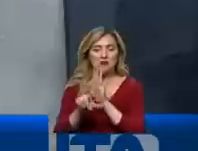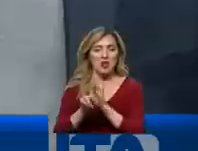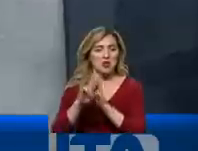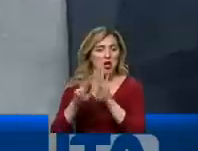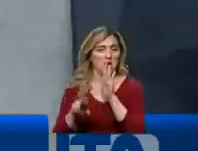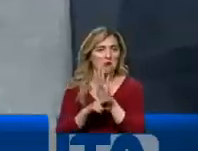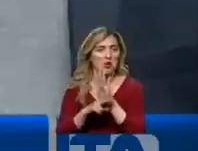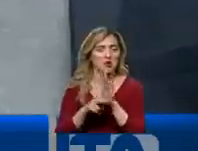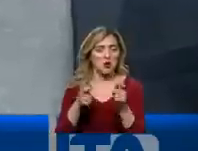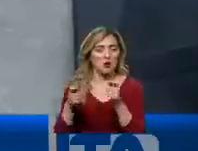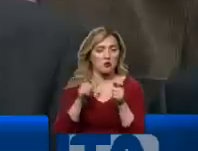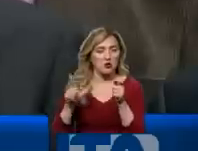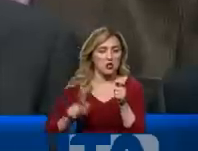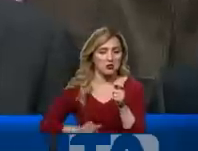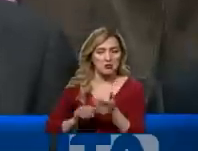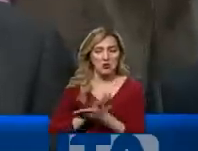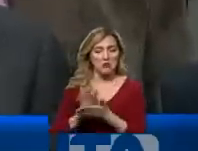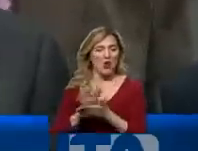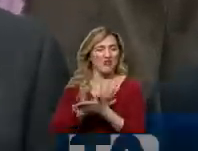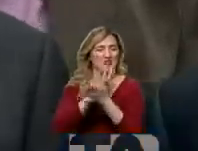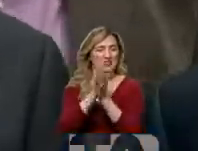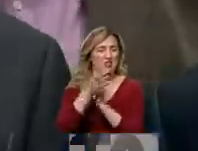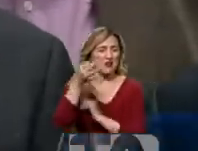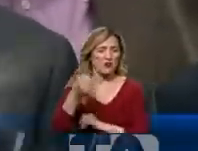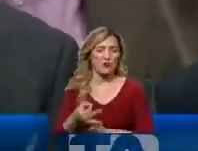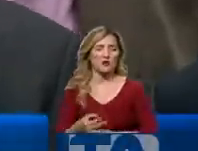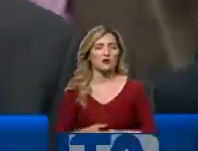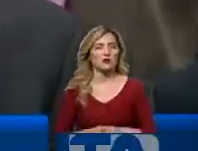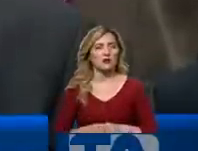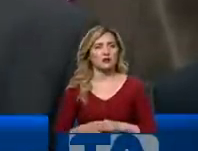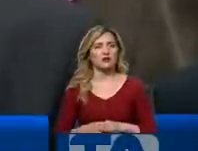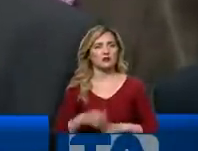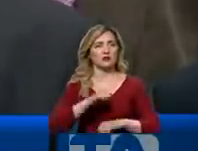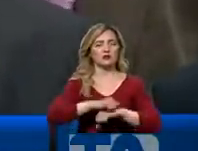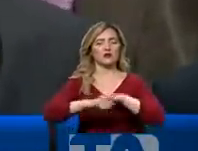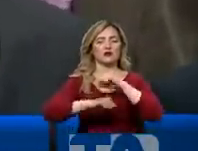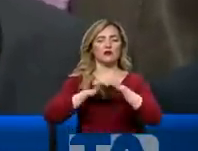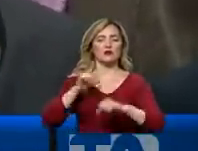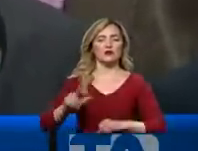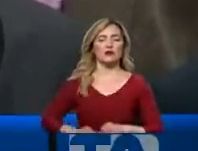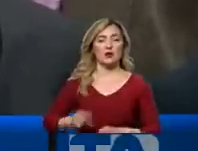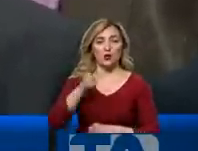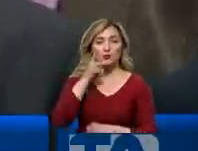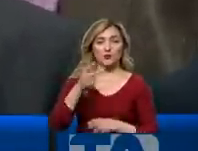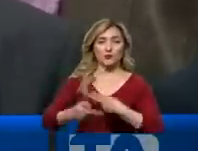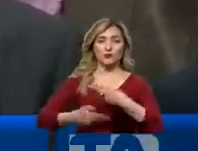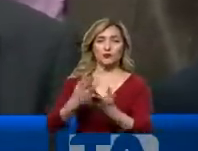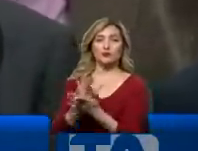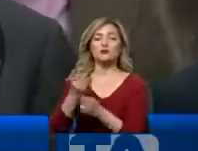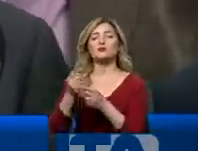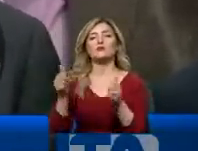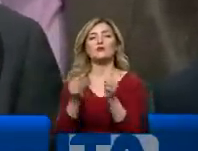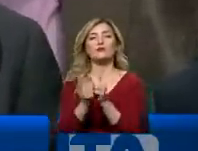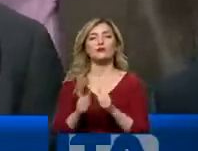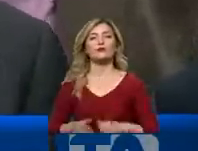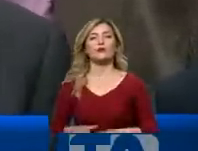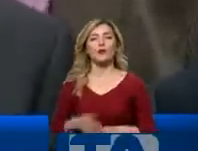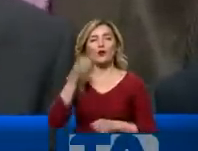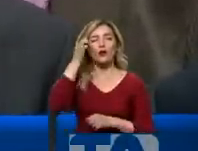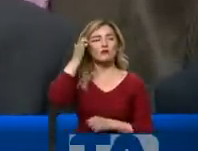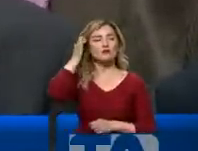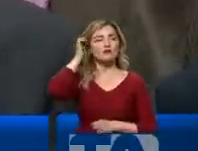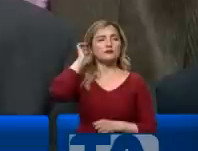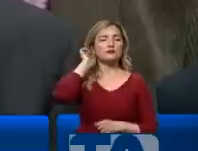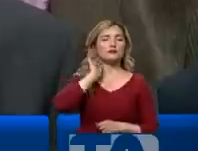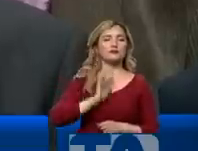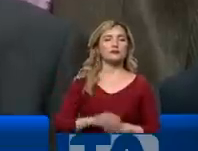reglamento de control sanitario. La estructura de salud pública negoció con ellos esta adquisición de insumos médicos